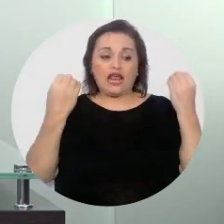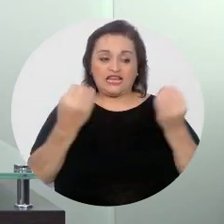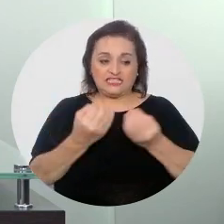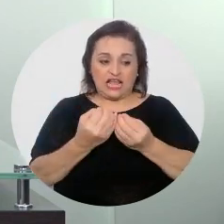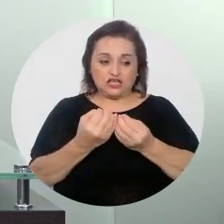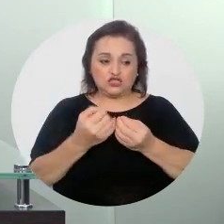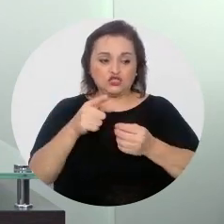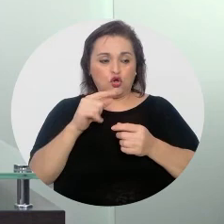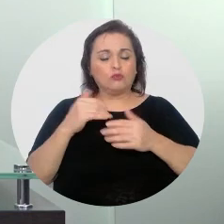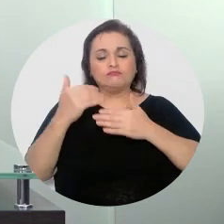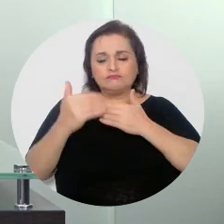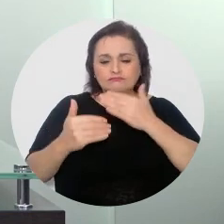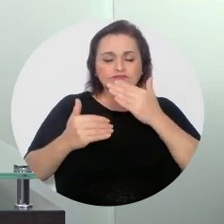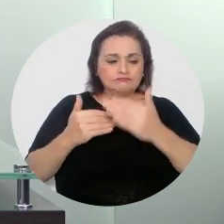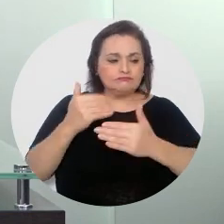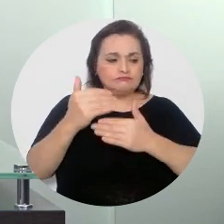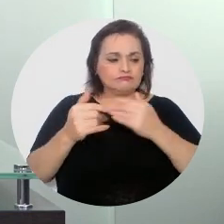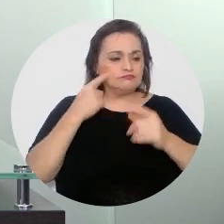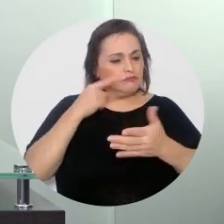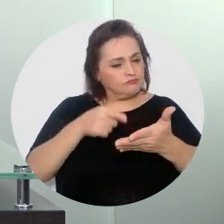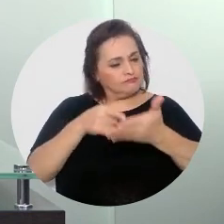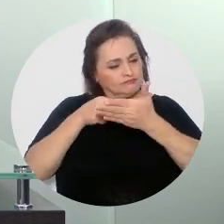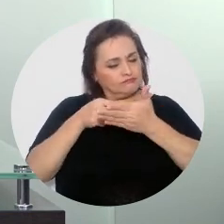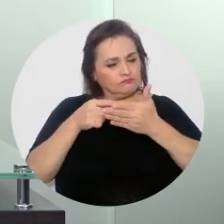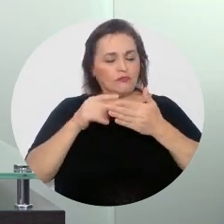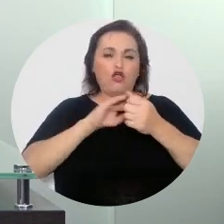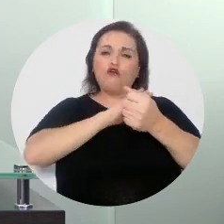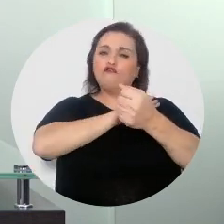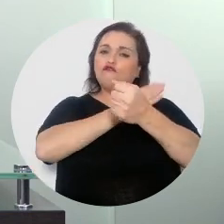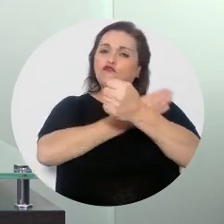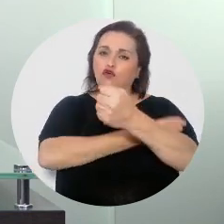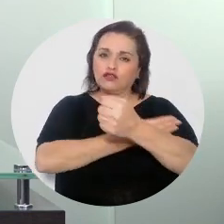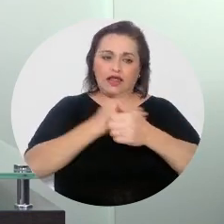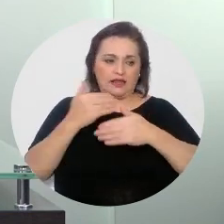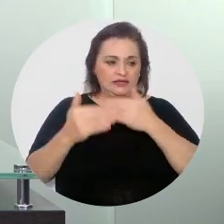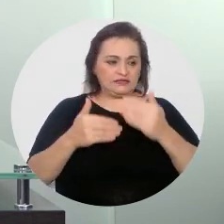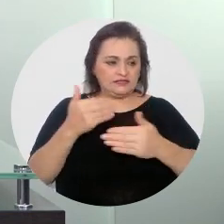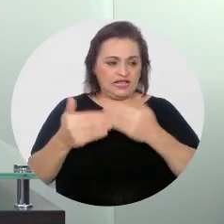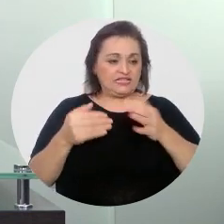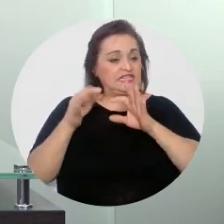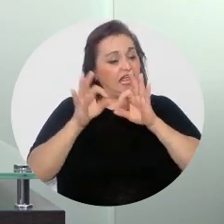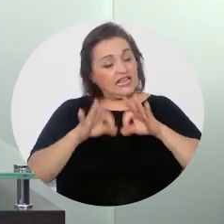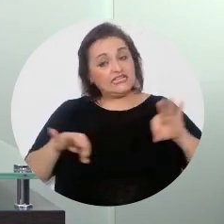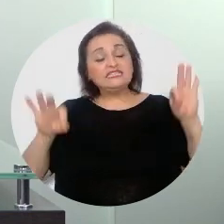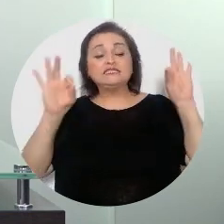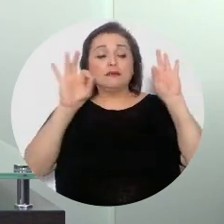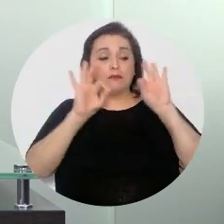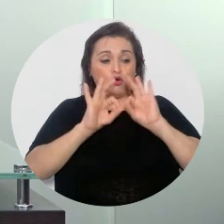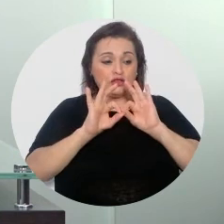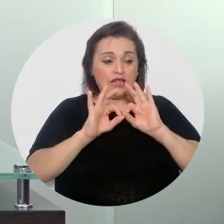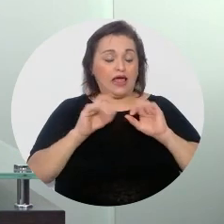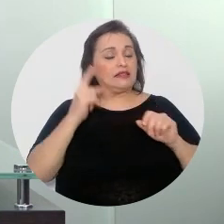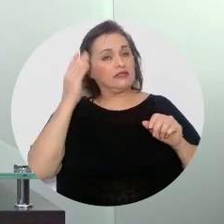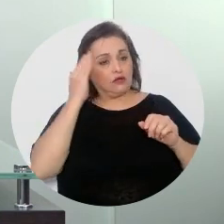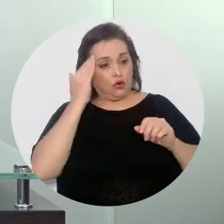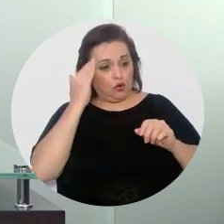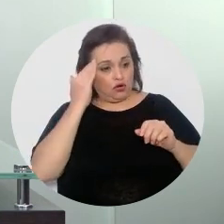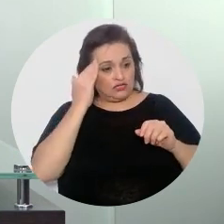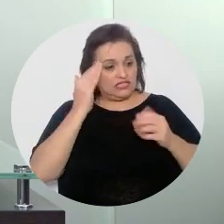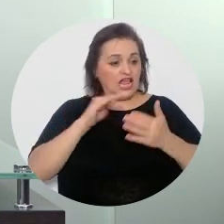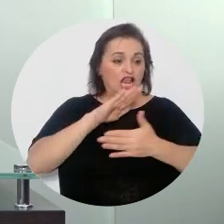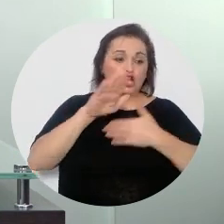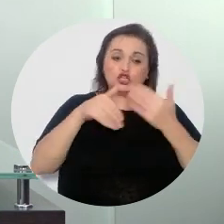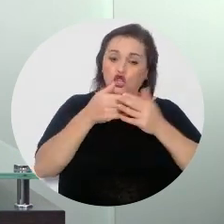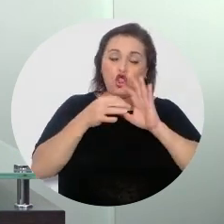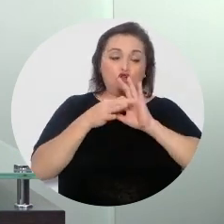en el órgano electoral, lo que ha venido a robustecer y a fortalecer este control. Es importante estar